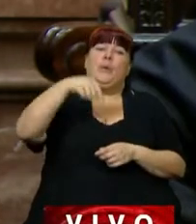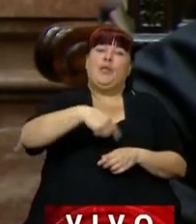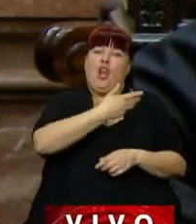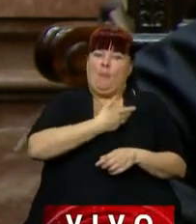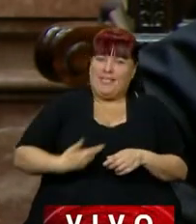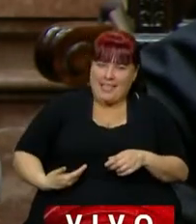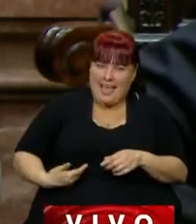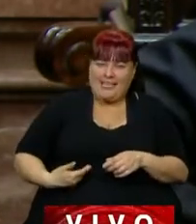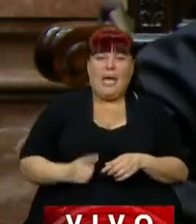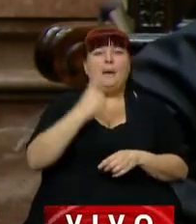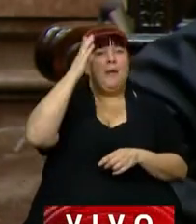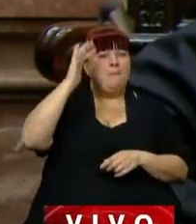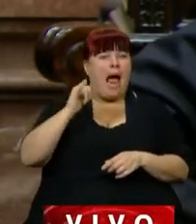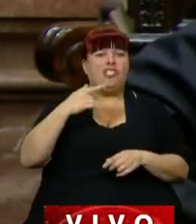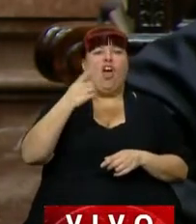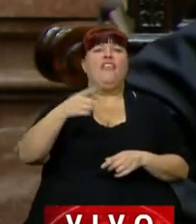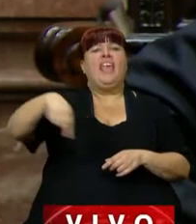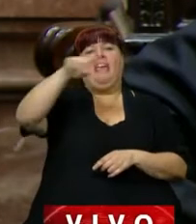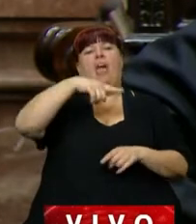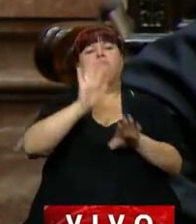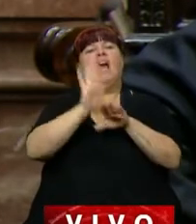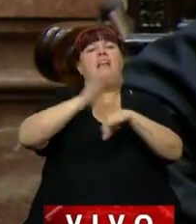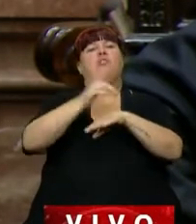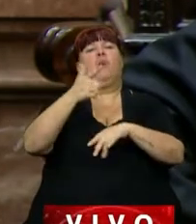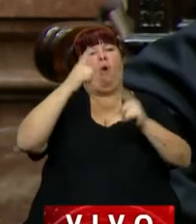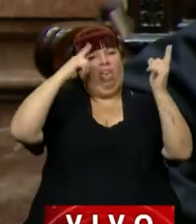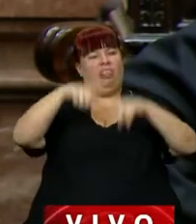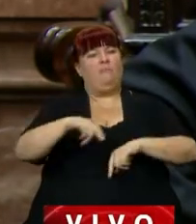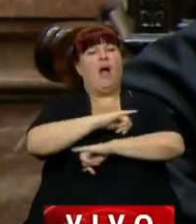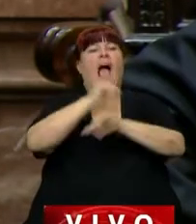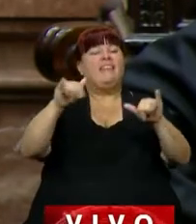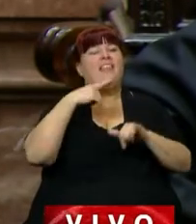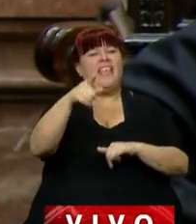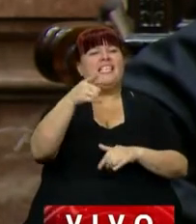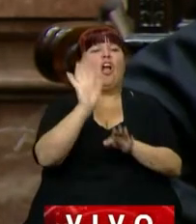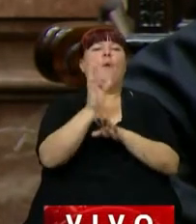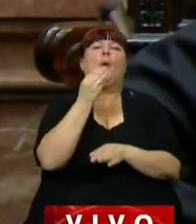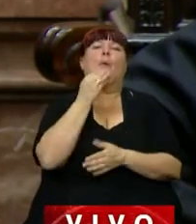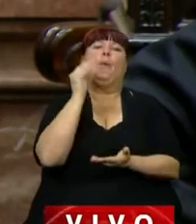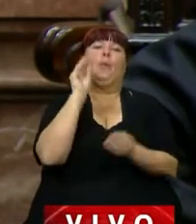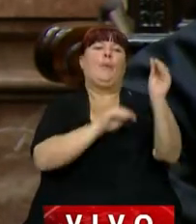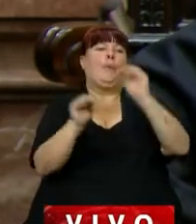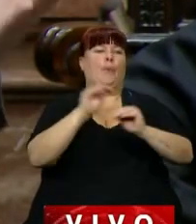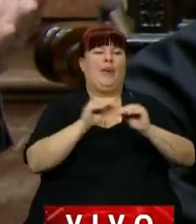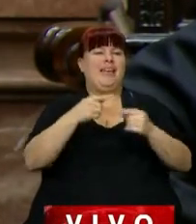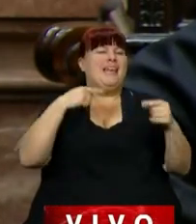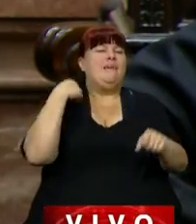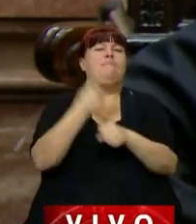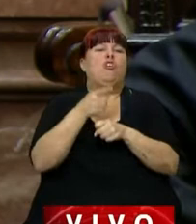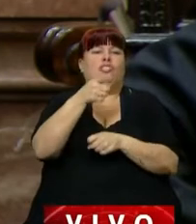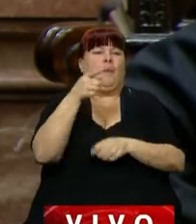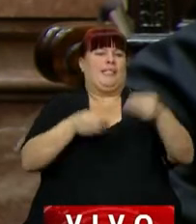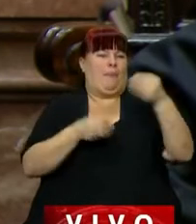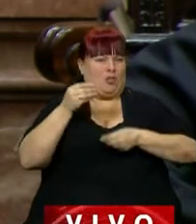presidente el 1 de marzo y nos dijo irresponsable a nosotros por advertirle que era un dibujo, que era